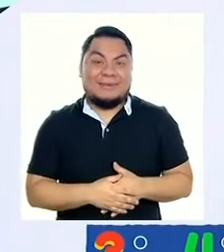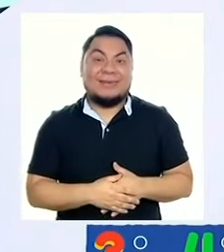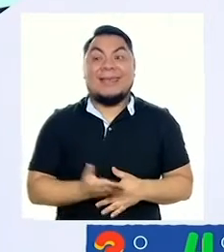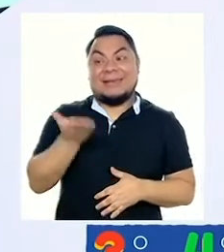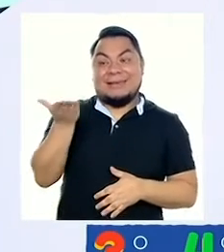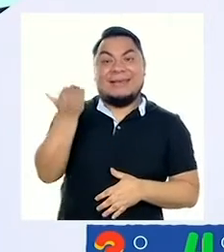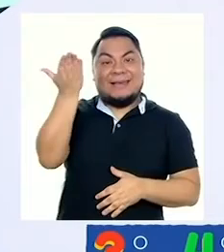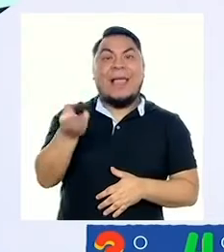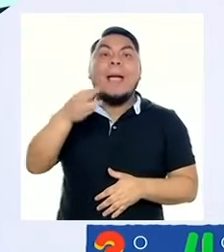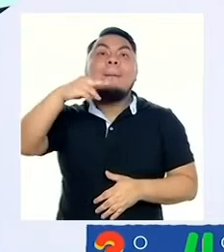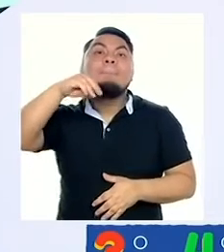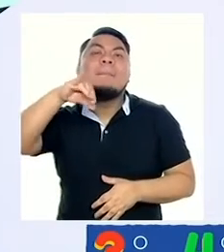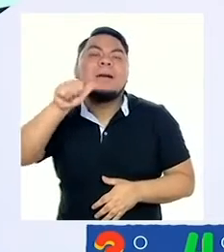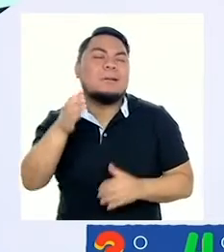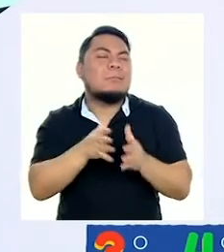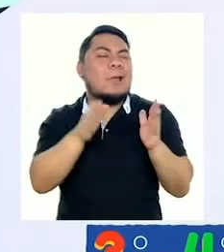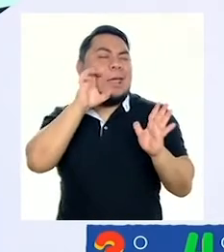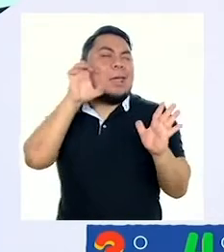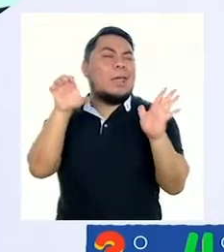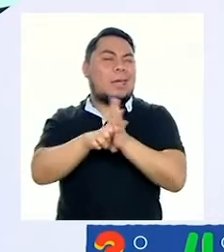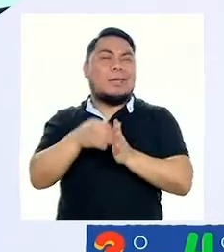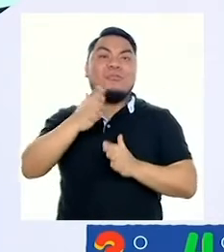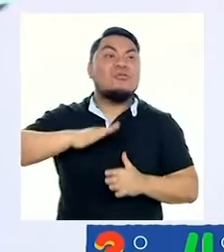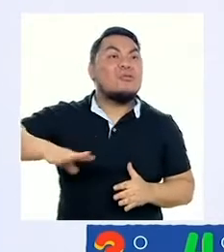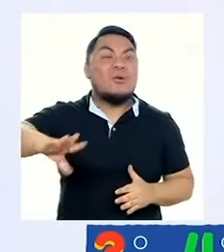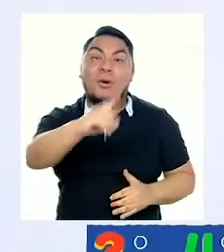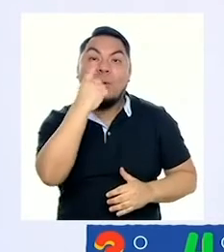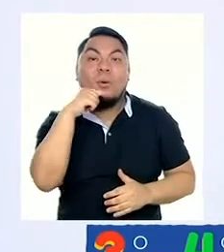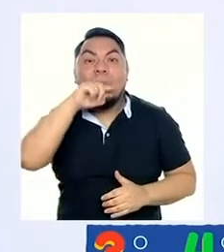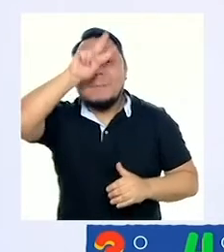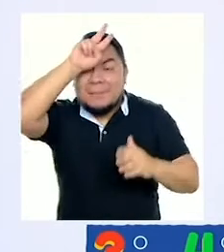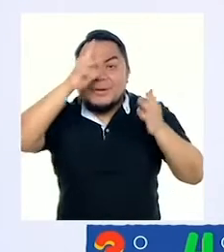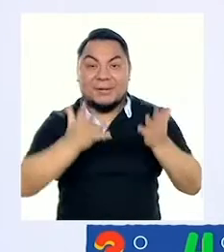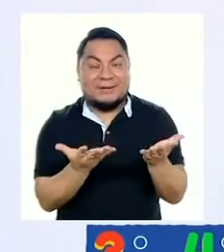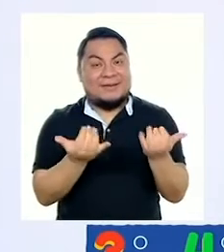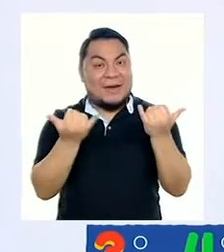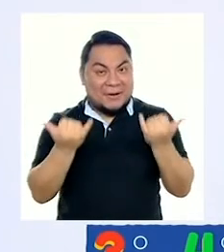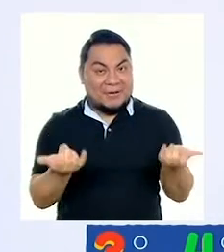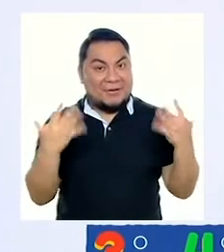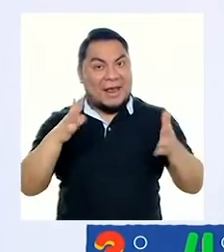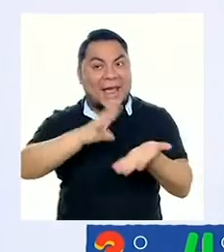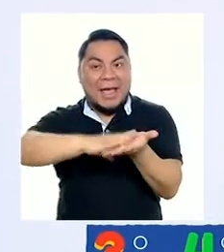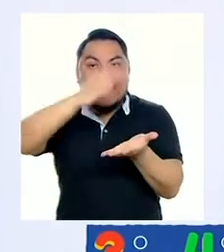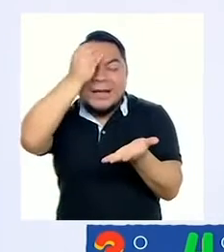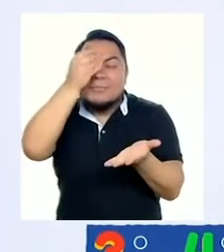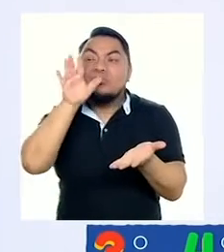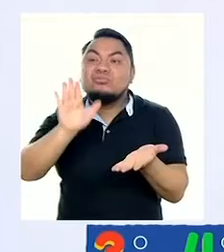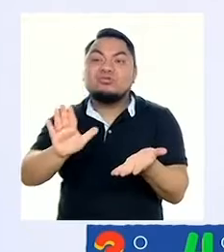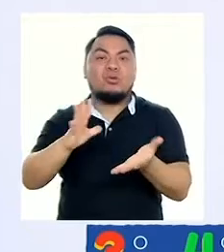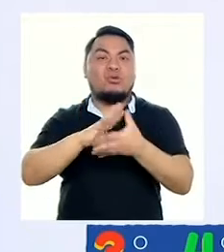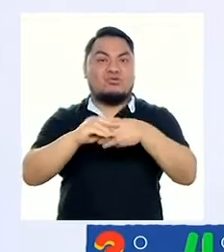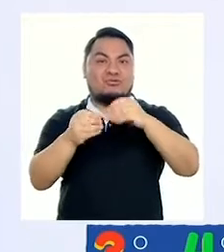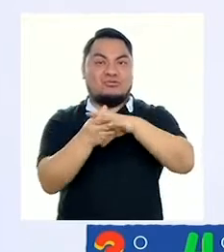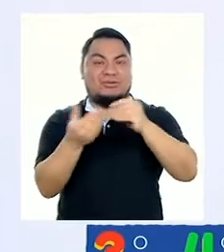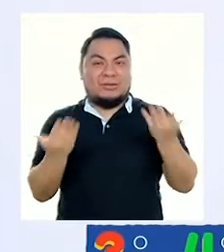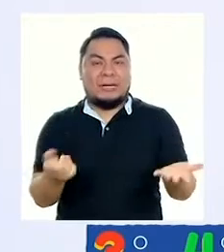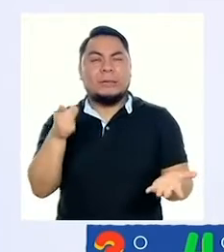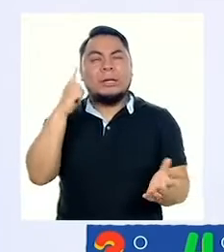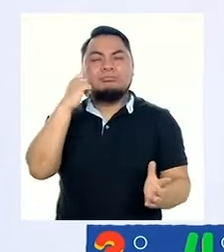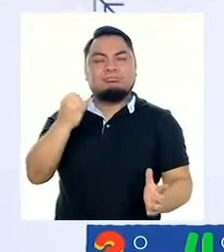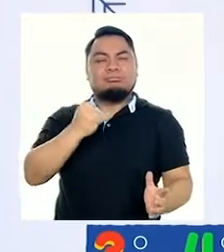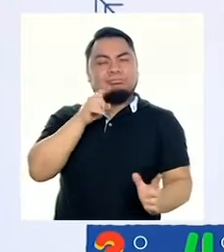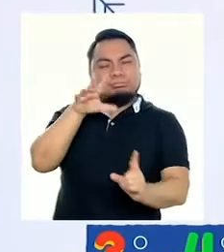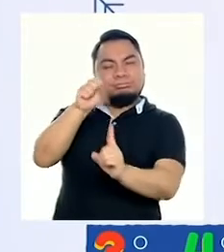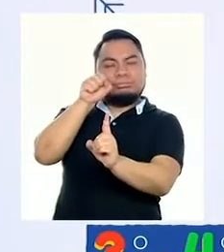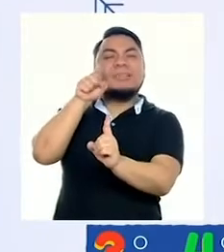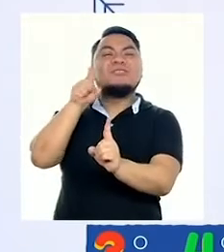María Trinidad fue un gran ejemplo para todas y todos los peruanos y hoy hemos aprendido sobre su biografía e